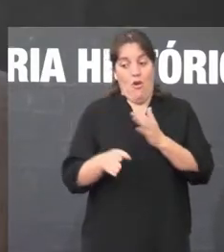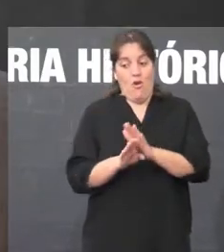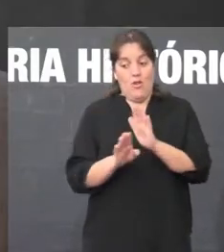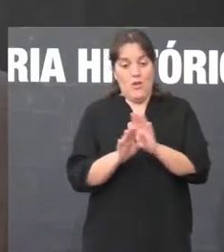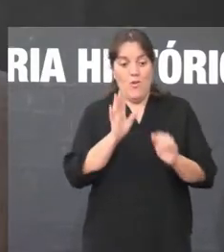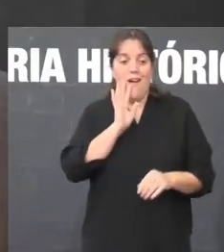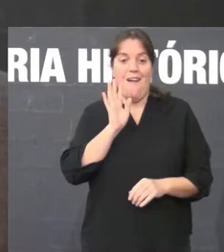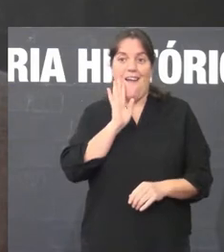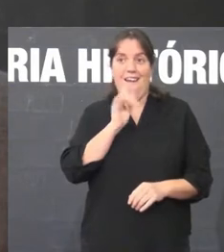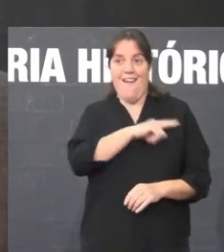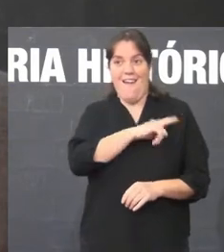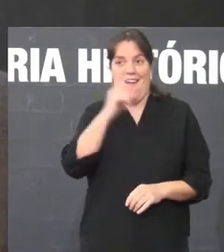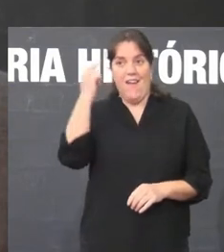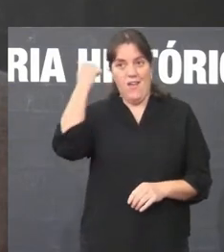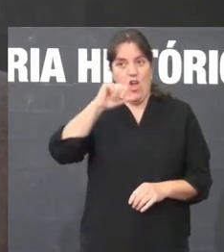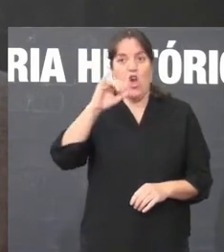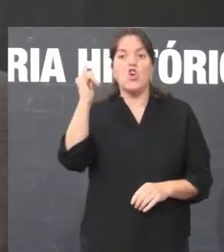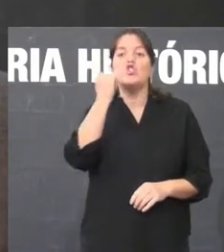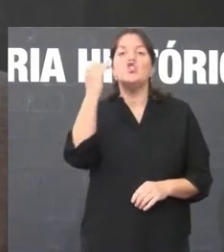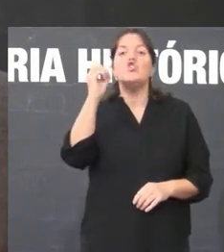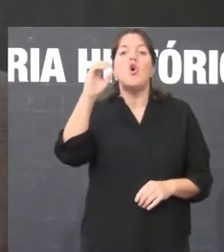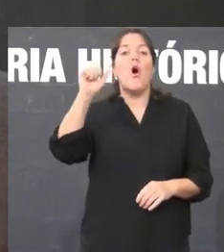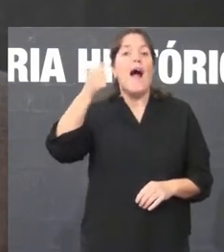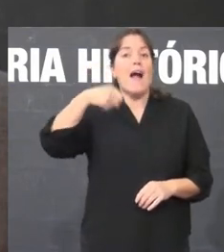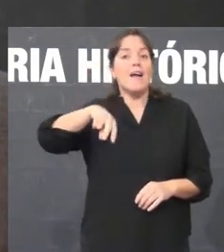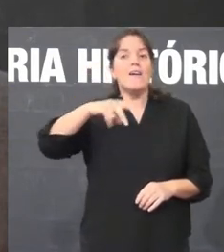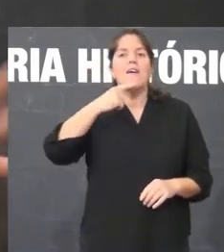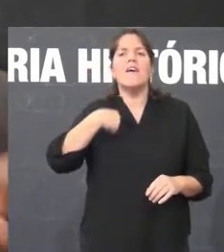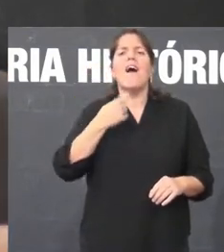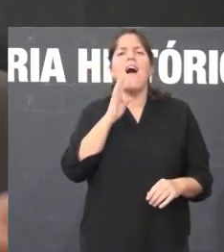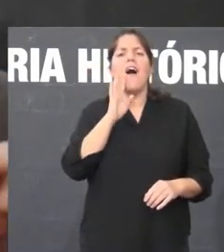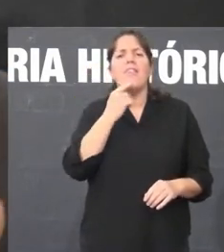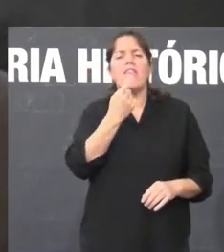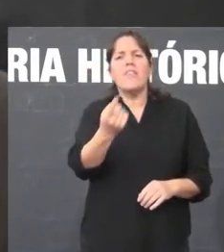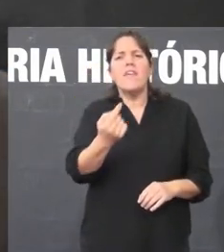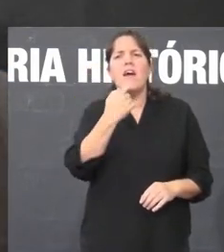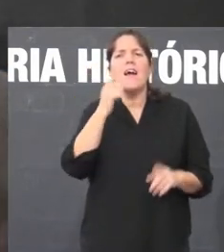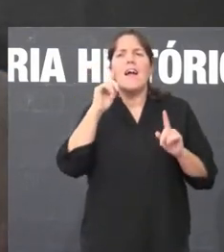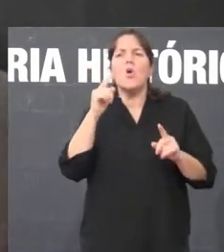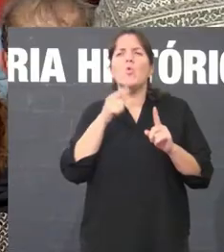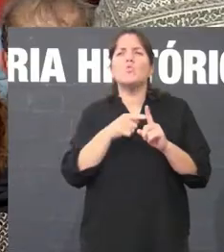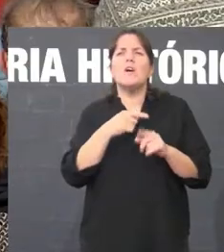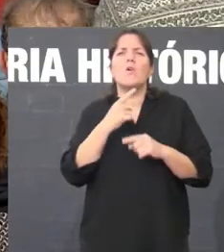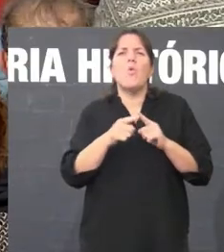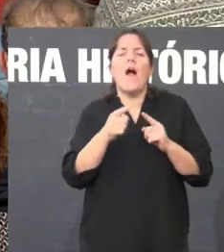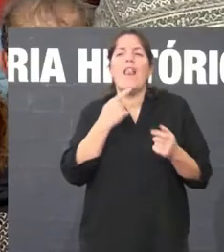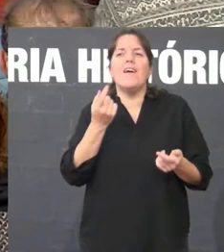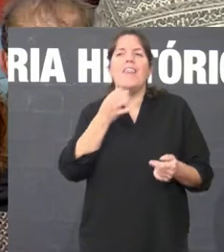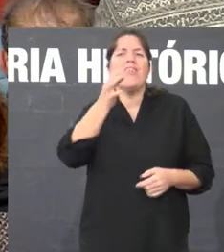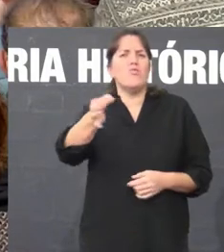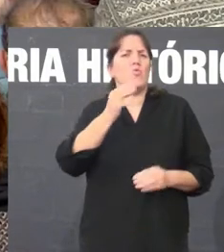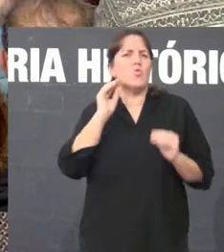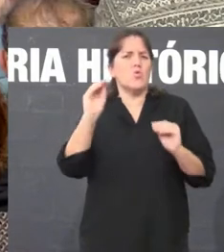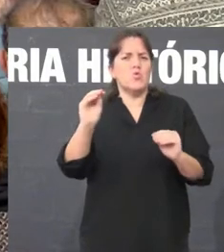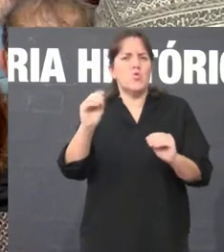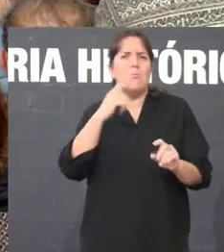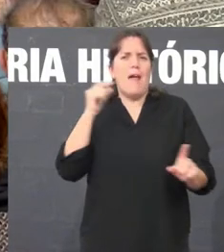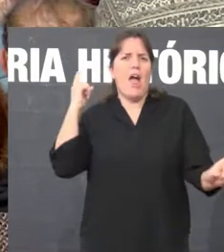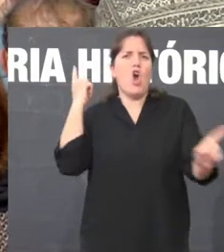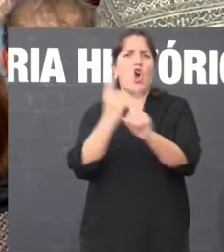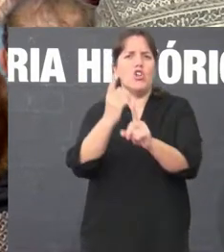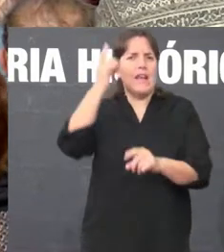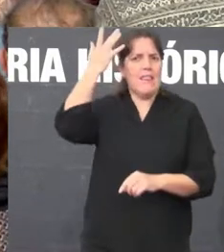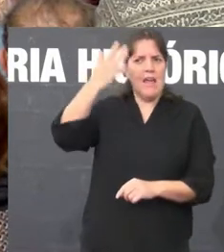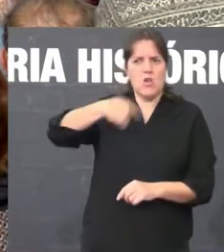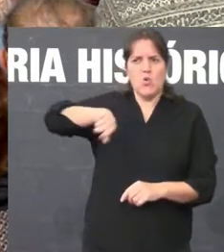un pouco a intervención a iso. Decía él que se seguían usando os mesmos argumentos para combater as nosas ideas e os